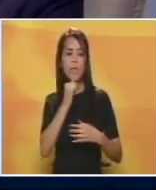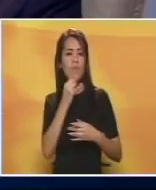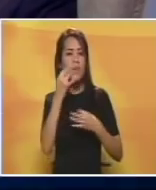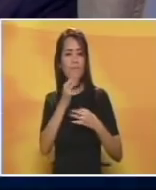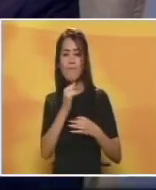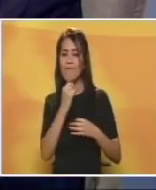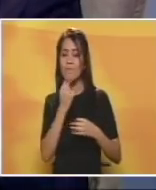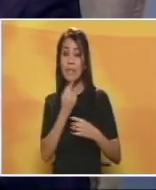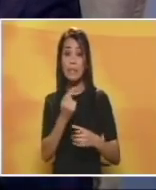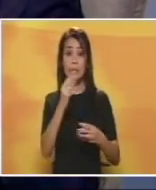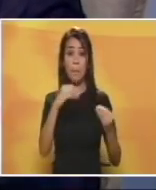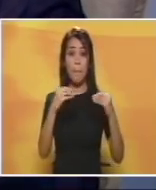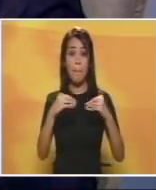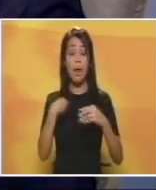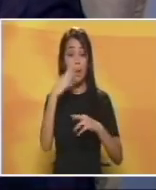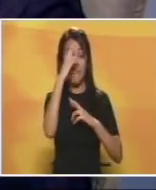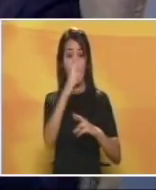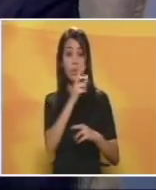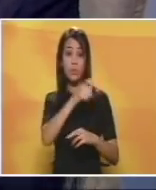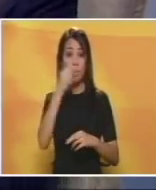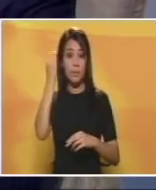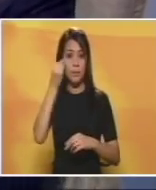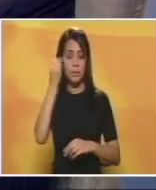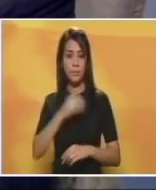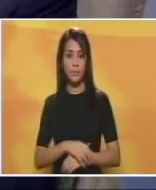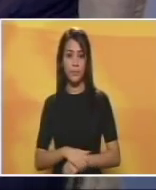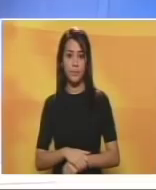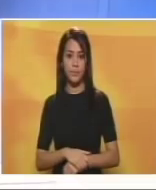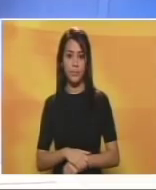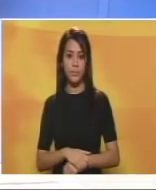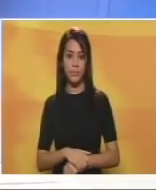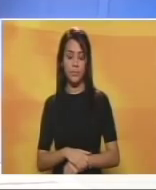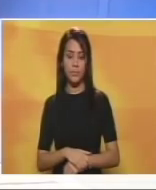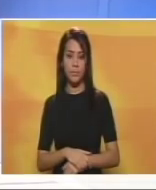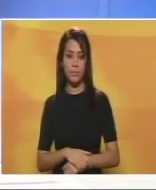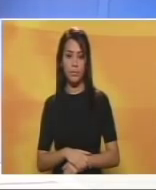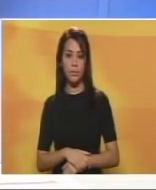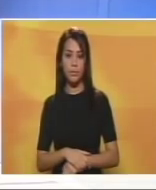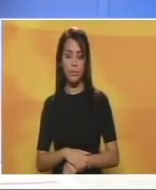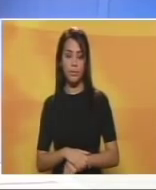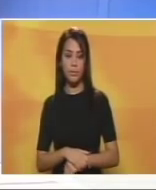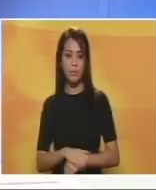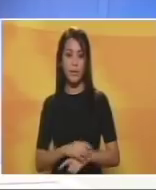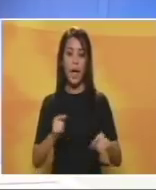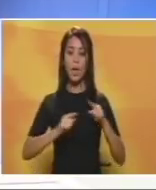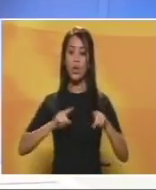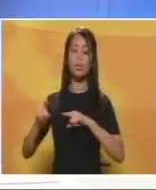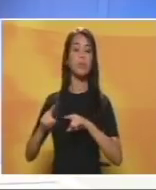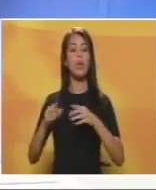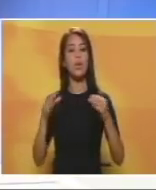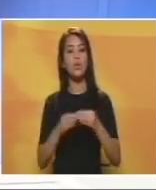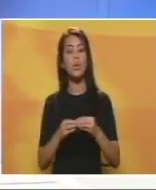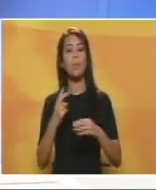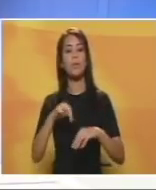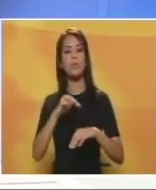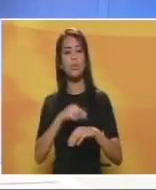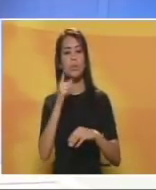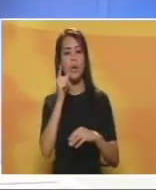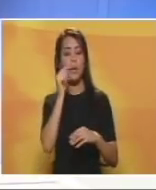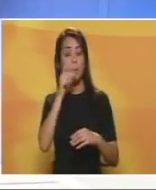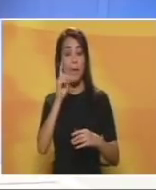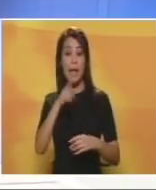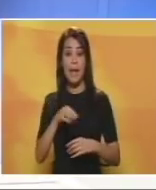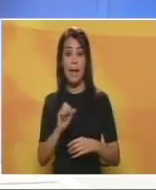respetando la visión de los demás. El coordinador del Comando Nacional de Henry Falcón, Pedro